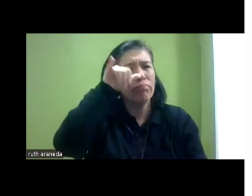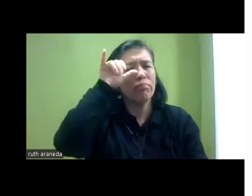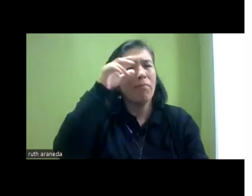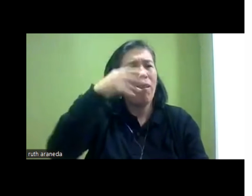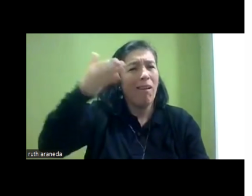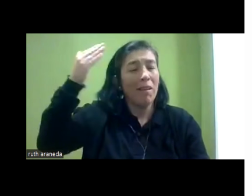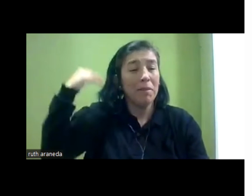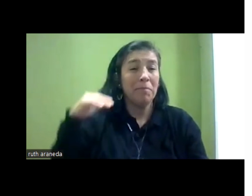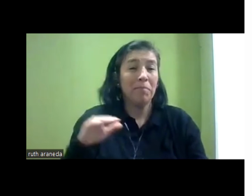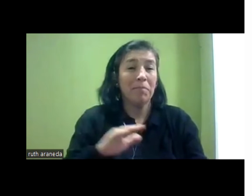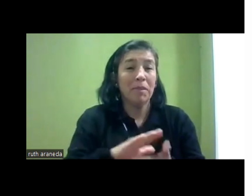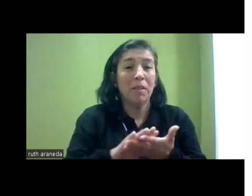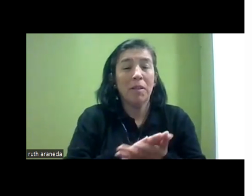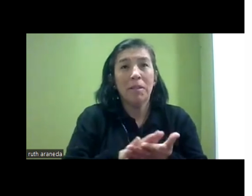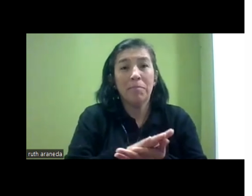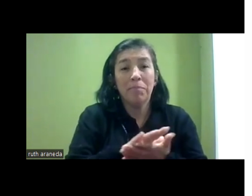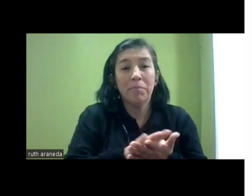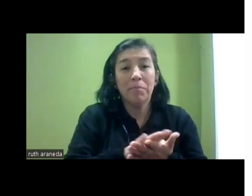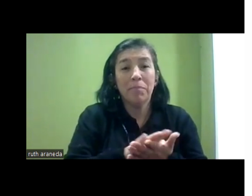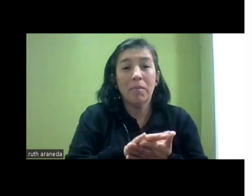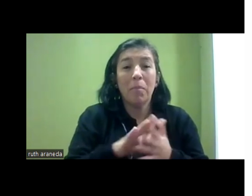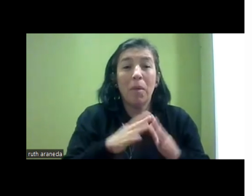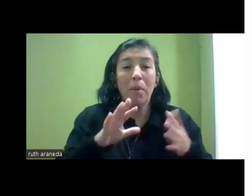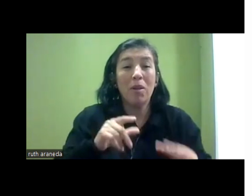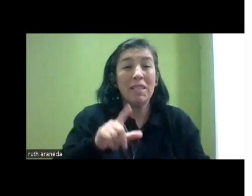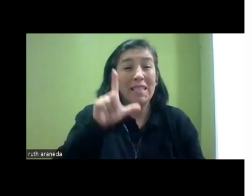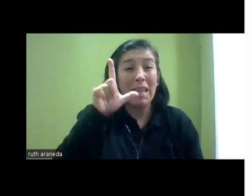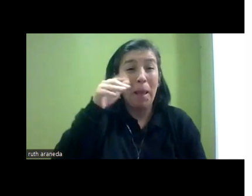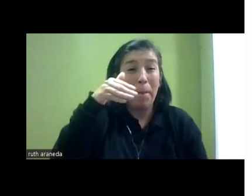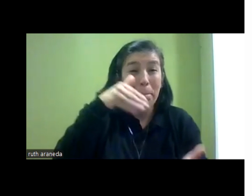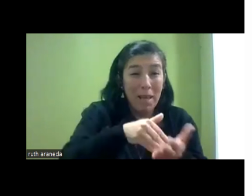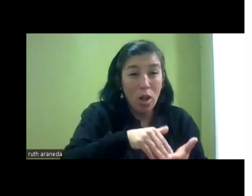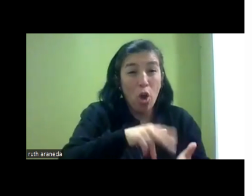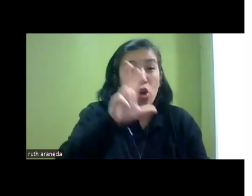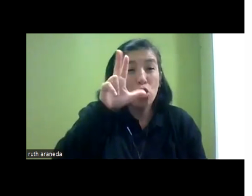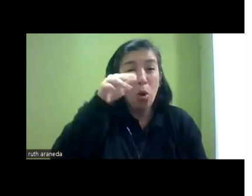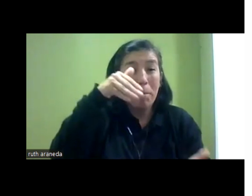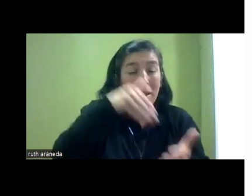Podemos hablar de una profundidad de 7.000, 8.000 años